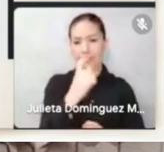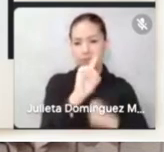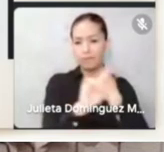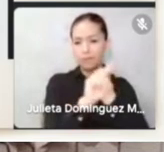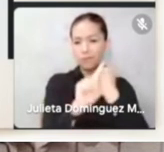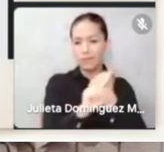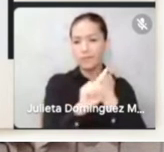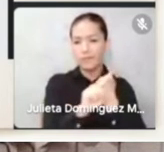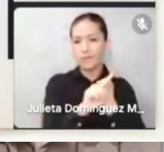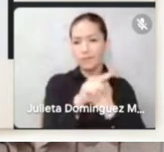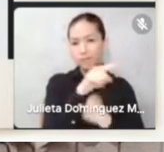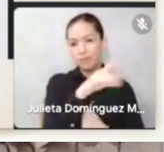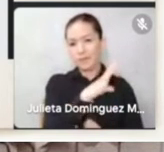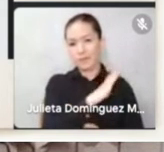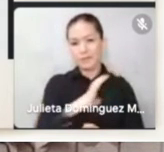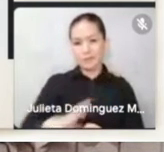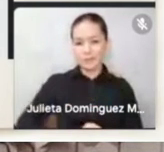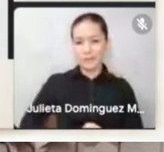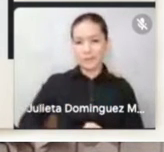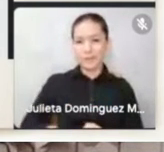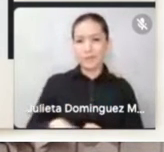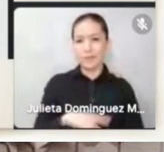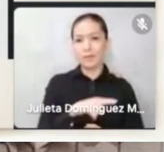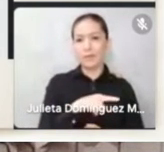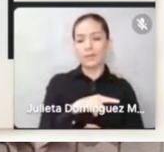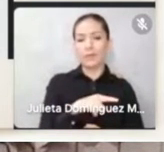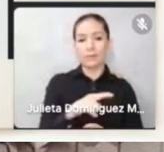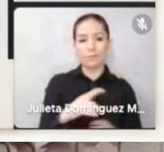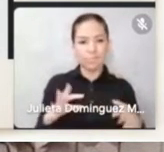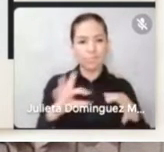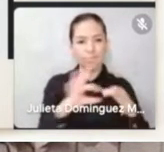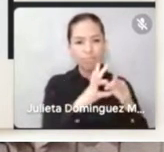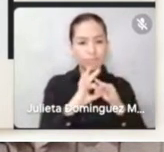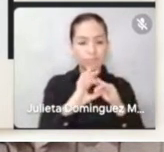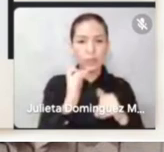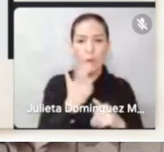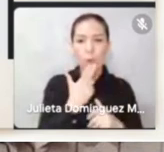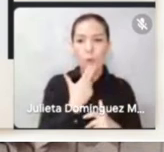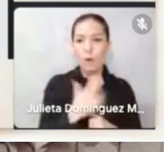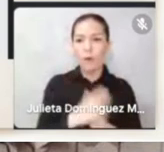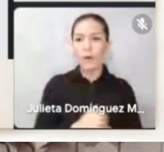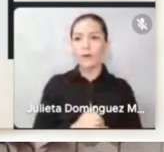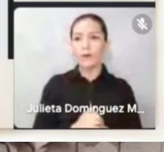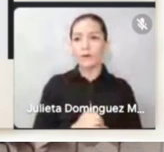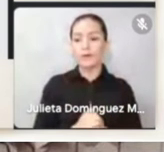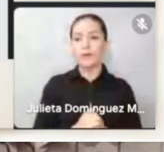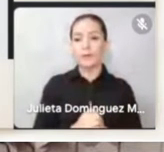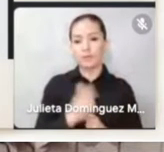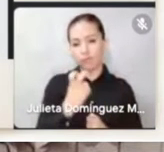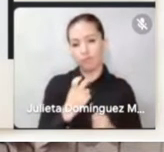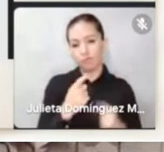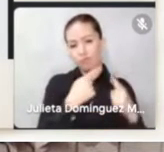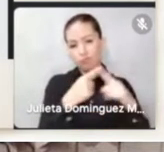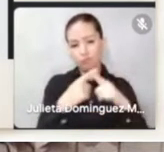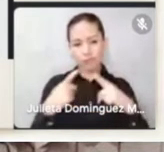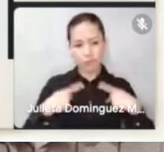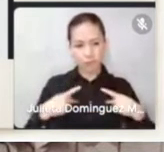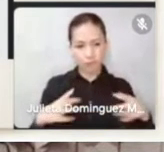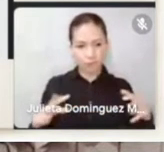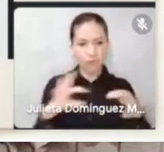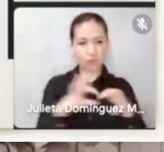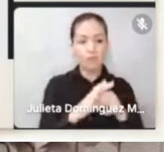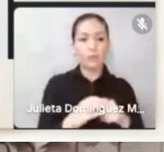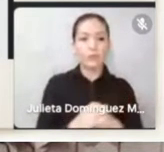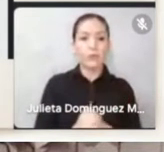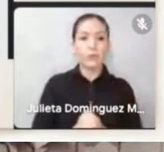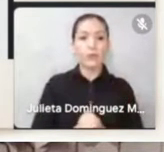agenda de la candidata de la coalición Nos Une Chihuahua, así como de las personas que comparten su filiación. Al respecto,